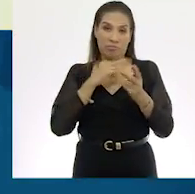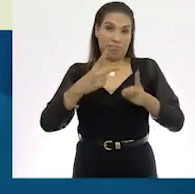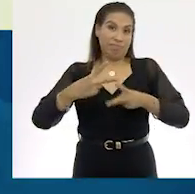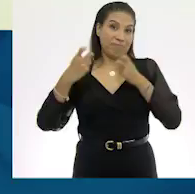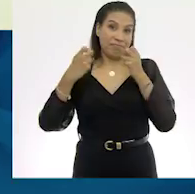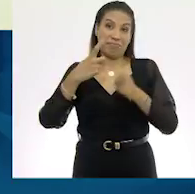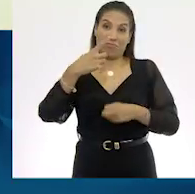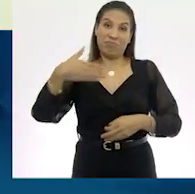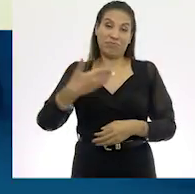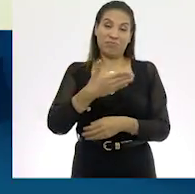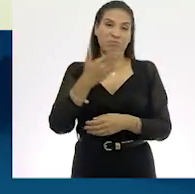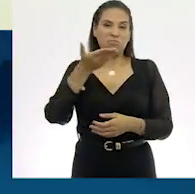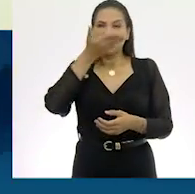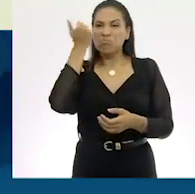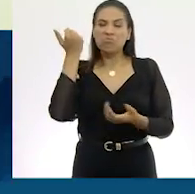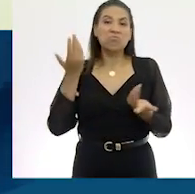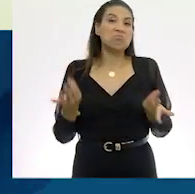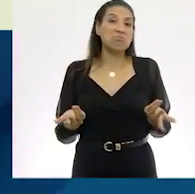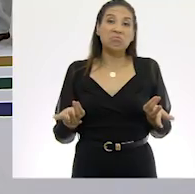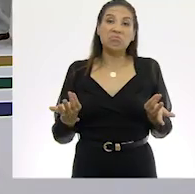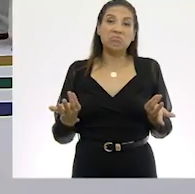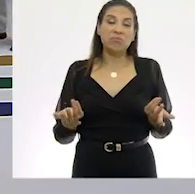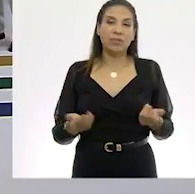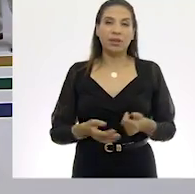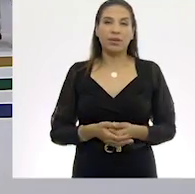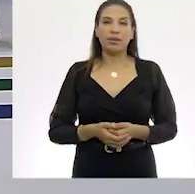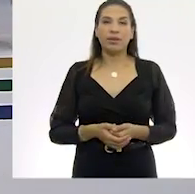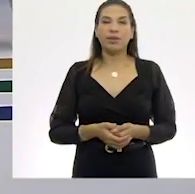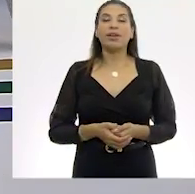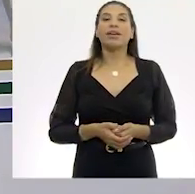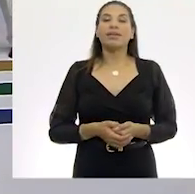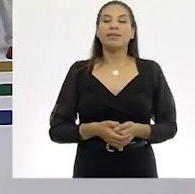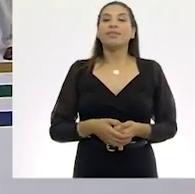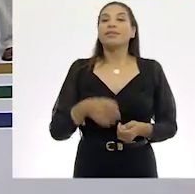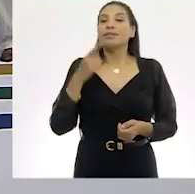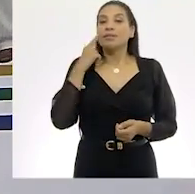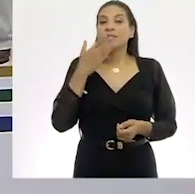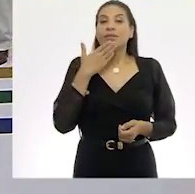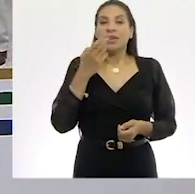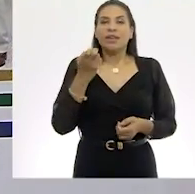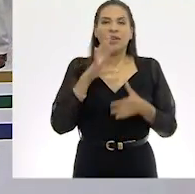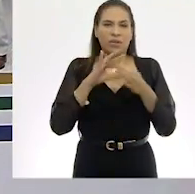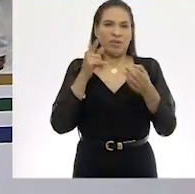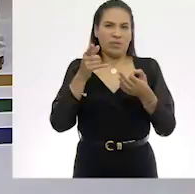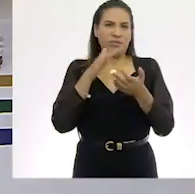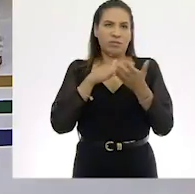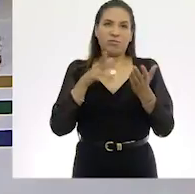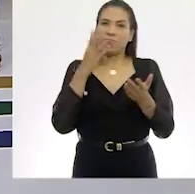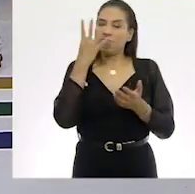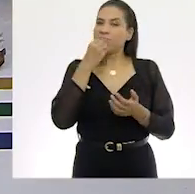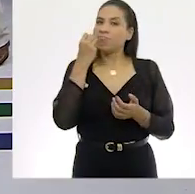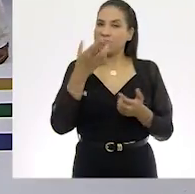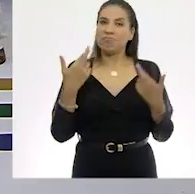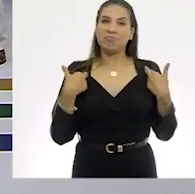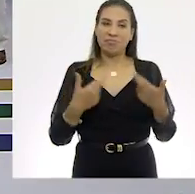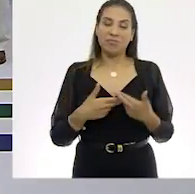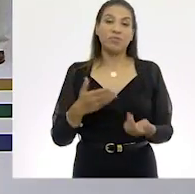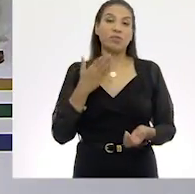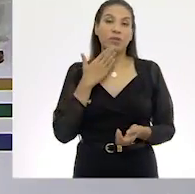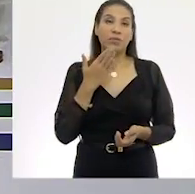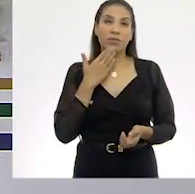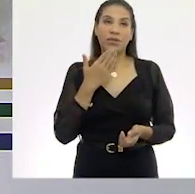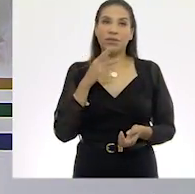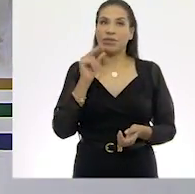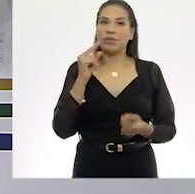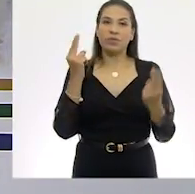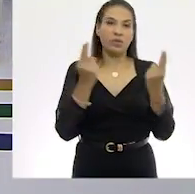robarte alguno y nunca lo sabrías. Muy bien, Joaquín. ¿Qué te pareció la lectura? Maravilloso, maestro. Muy bien. No